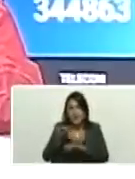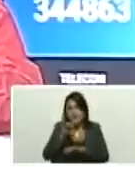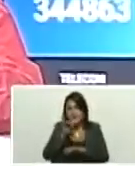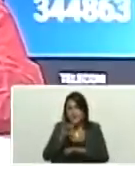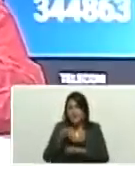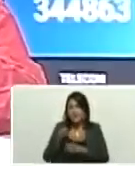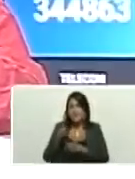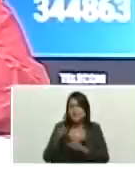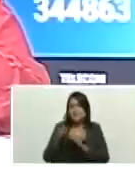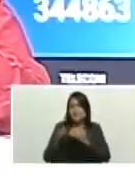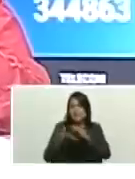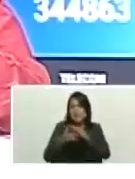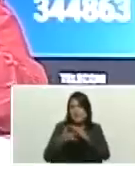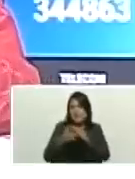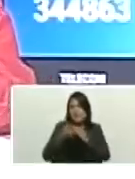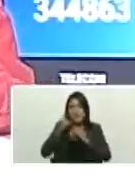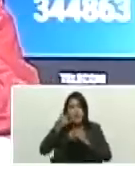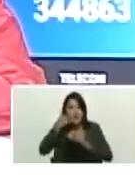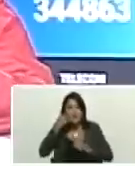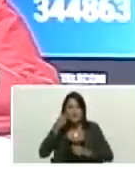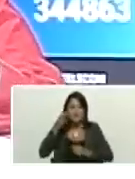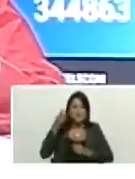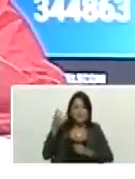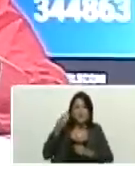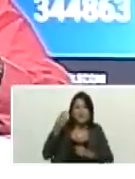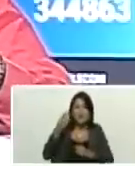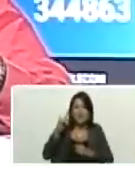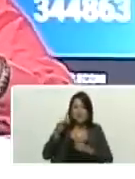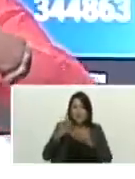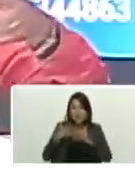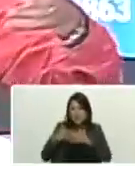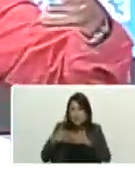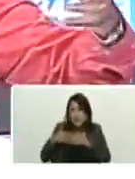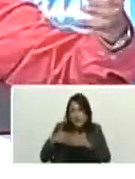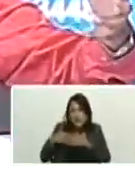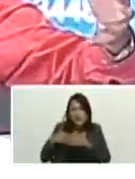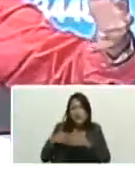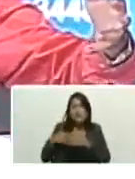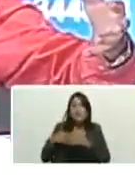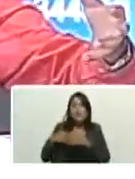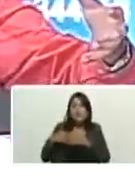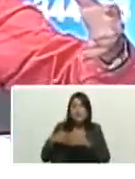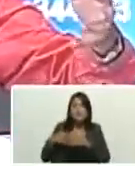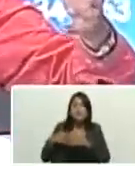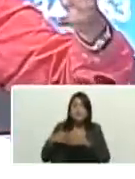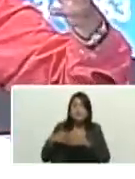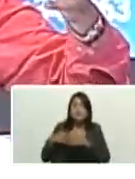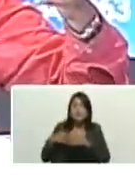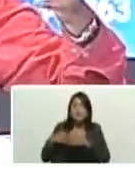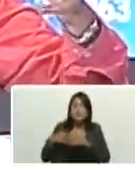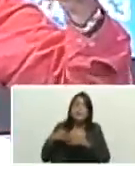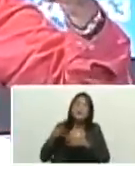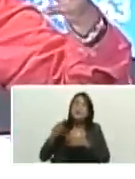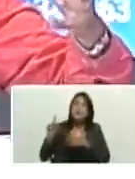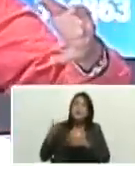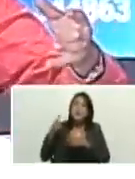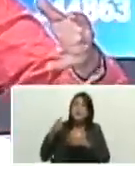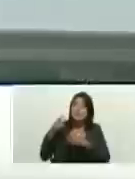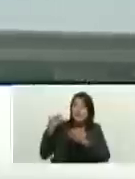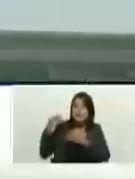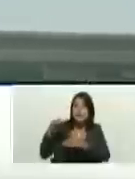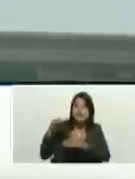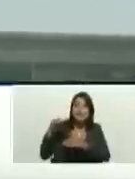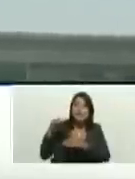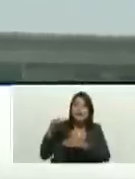telecomunicaciones, ciencia aplicada para el desarrollo industrial. Y es el primer gran módulo del Parque Científico